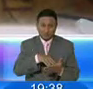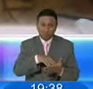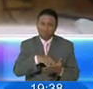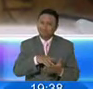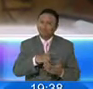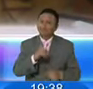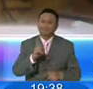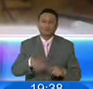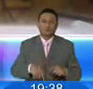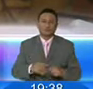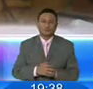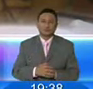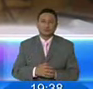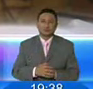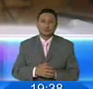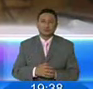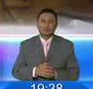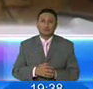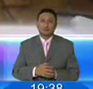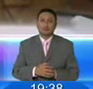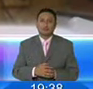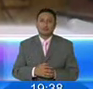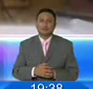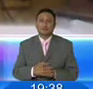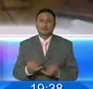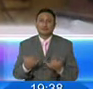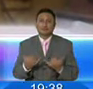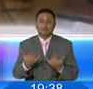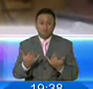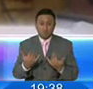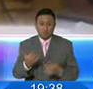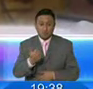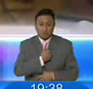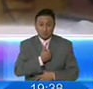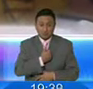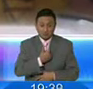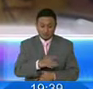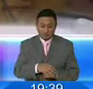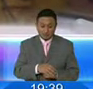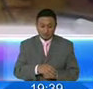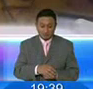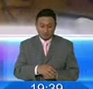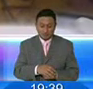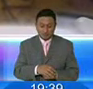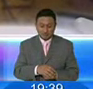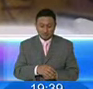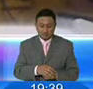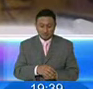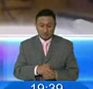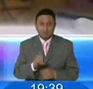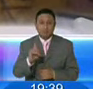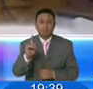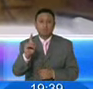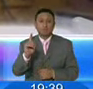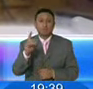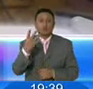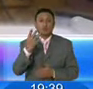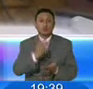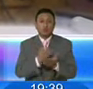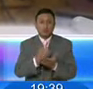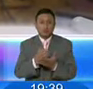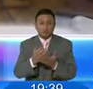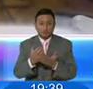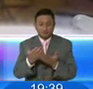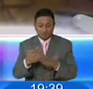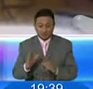Sí, pero yo ya en este tiempo yo ya me metí a estudiar, ya estudié noveno, décimo, estaba en primero de bachiller, o sea, en cuarto curso, pero me